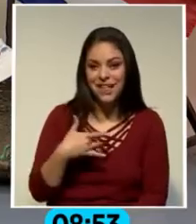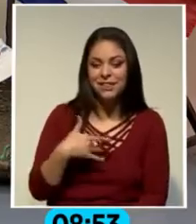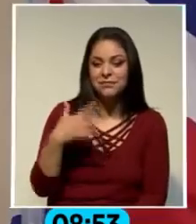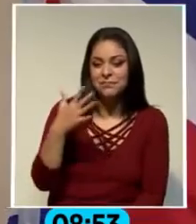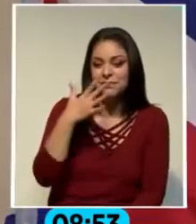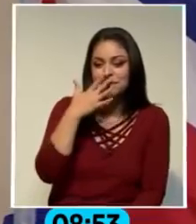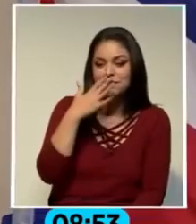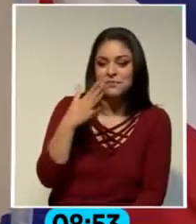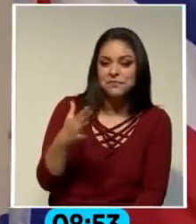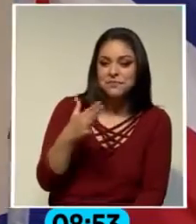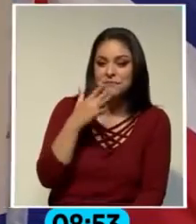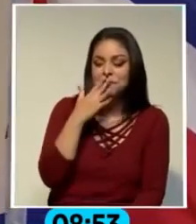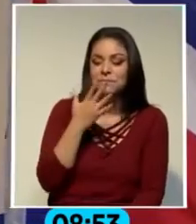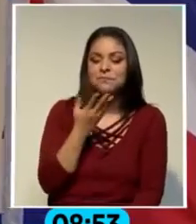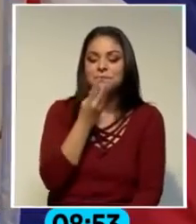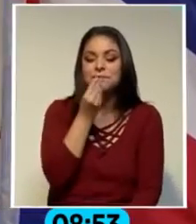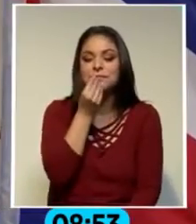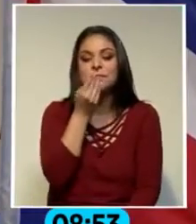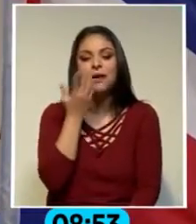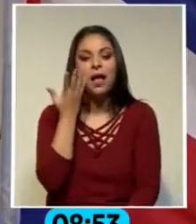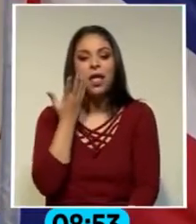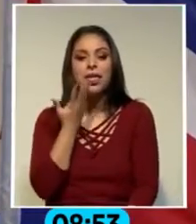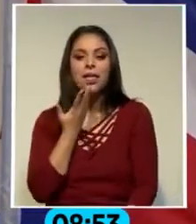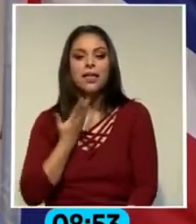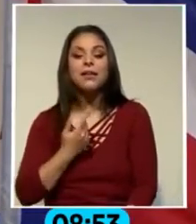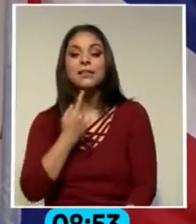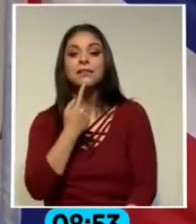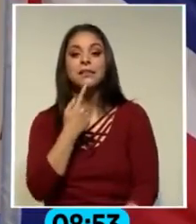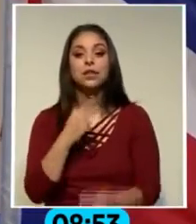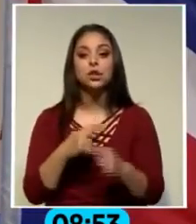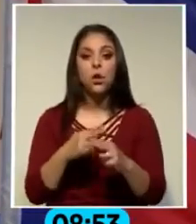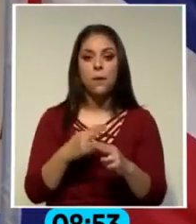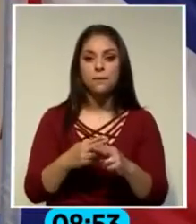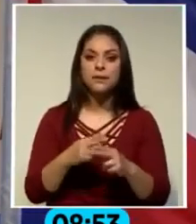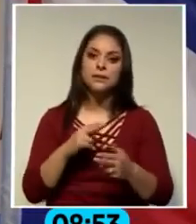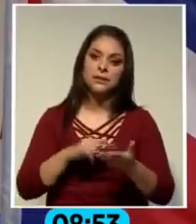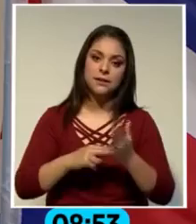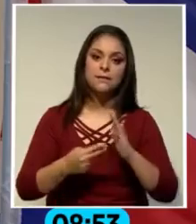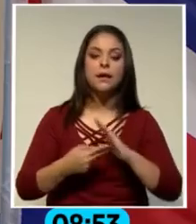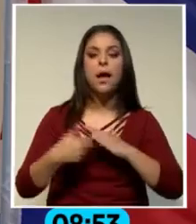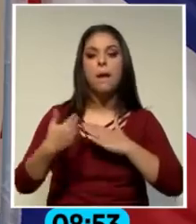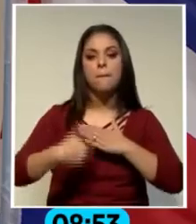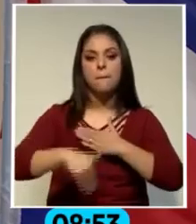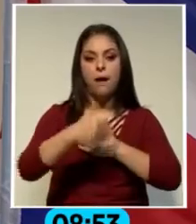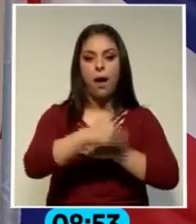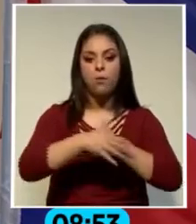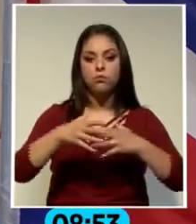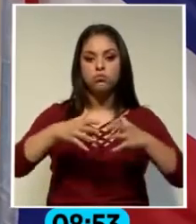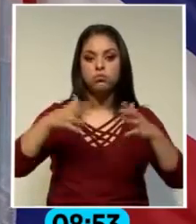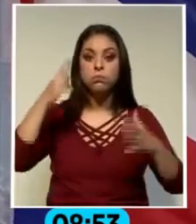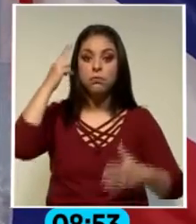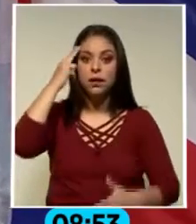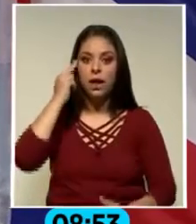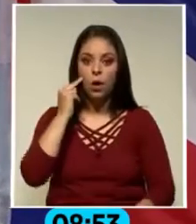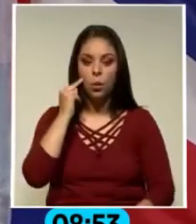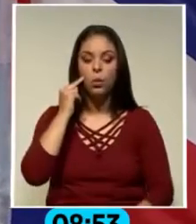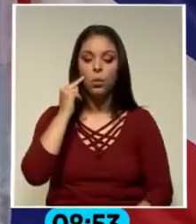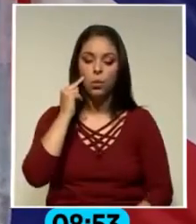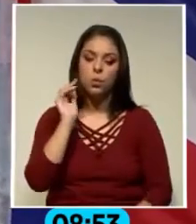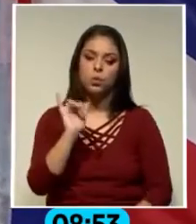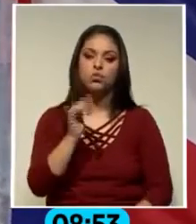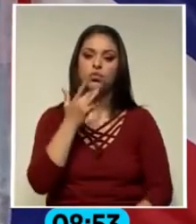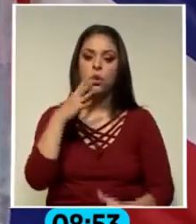el olorcito, niña Güey? Dice que su nombre significa pan de negro y es un riquísimo pan con dulces